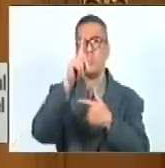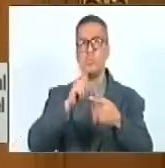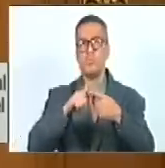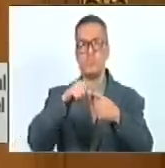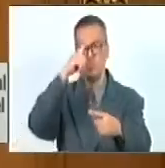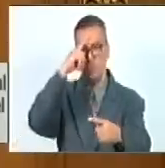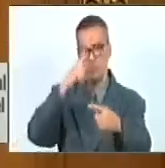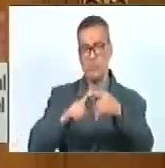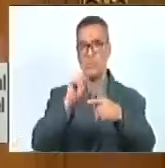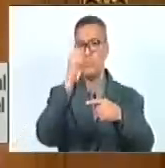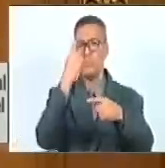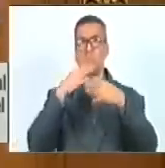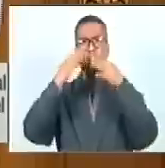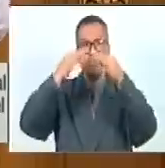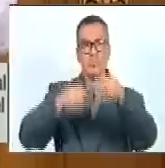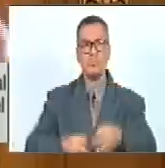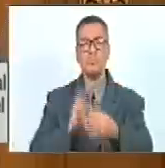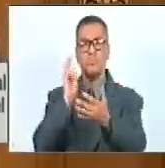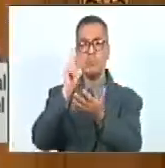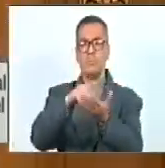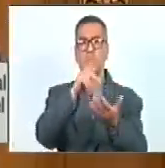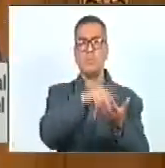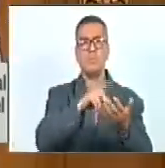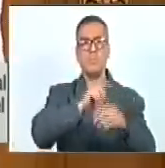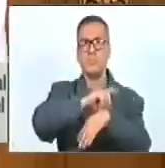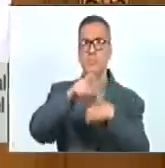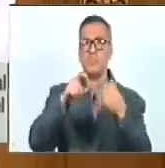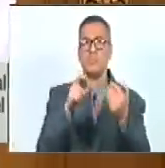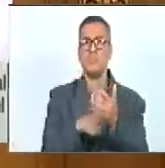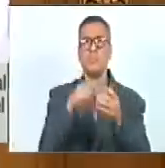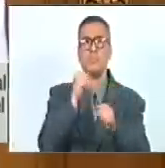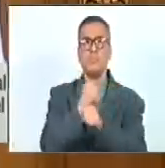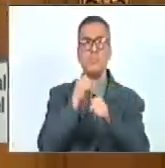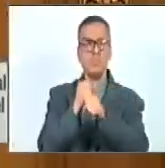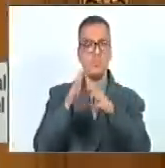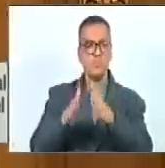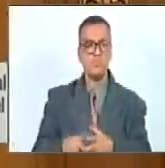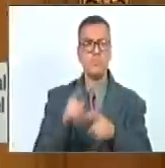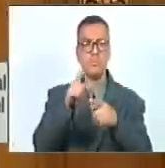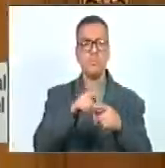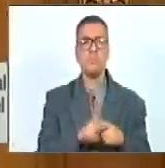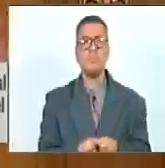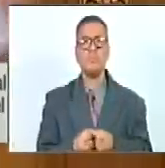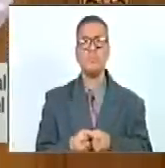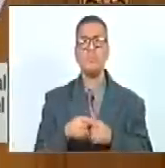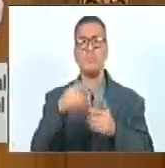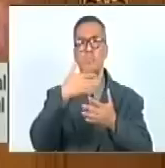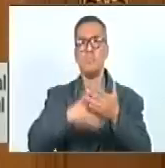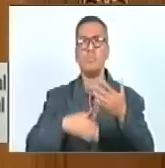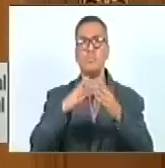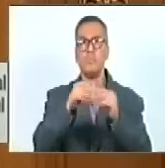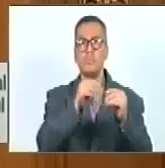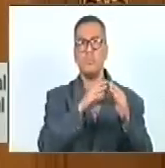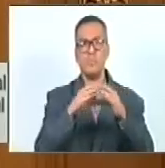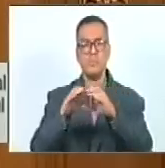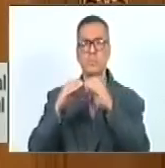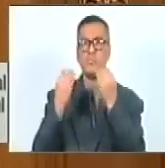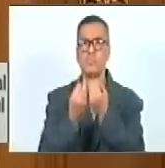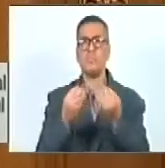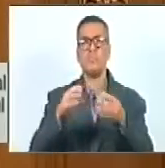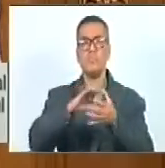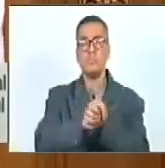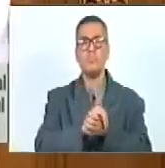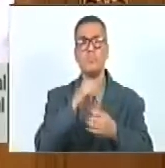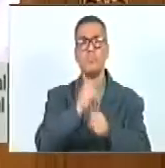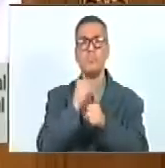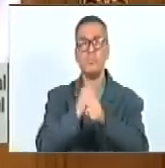objetivos. En primera instancia, garantizar la participación plena de los trabajadores y trabajadoras a través de sus organizaciones sindicales